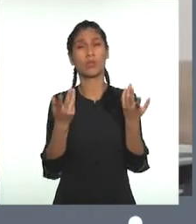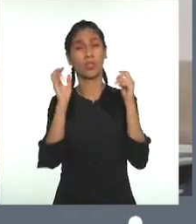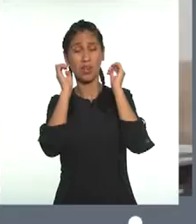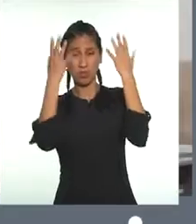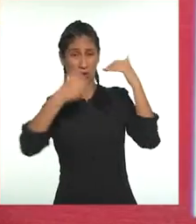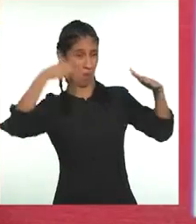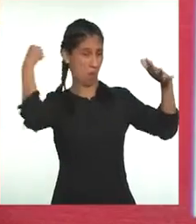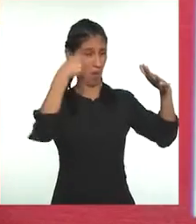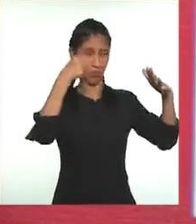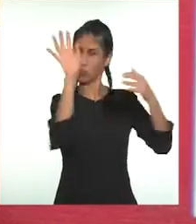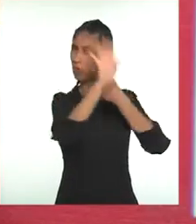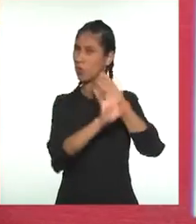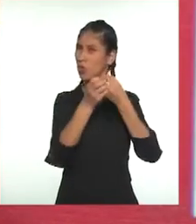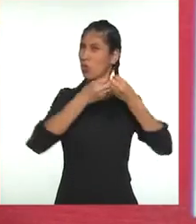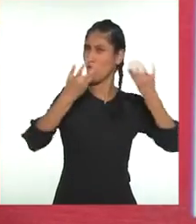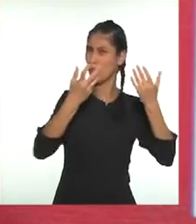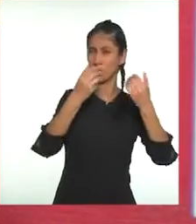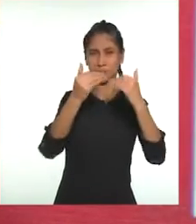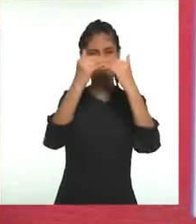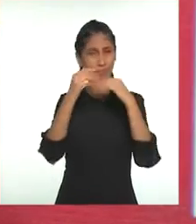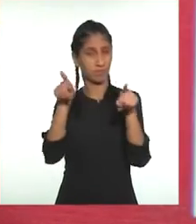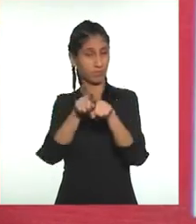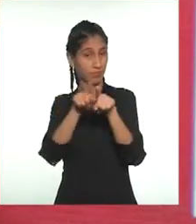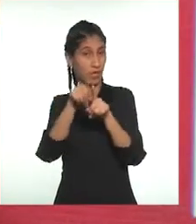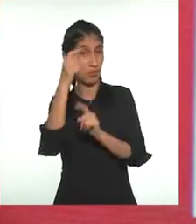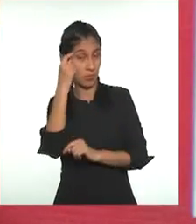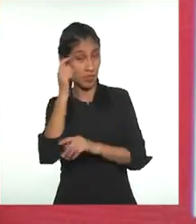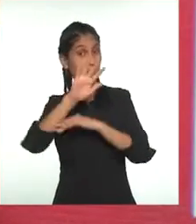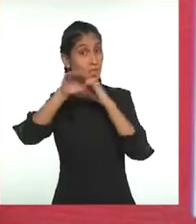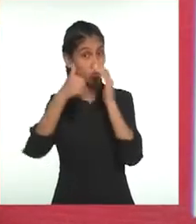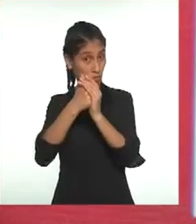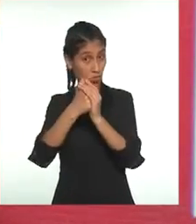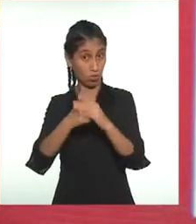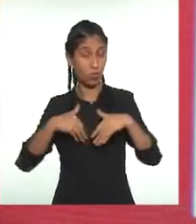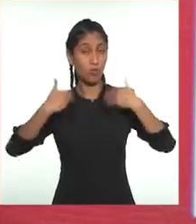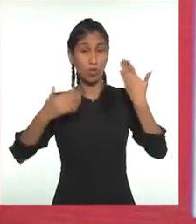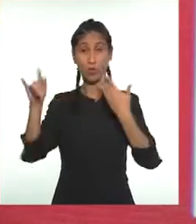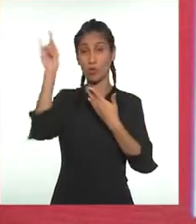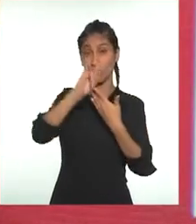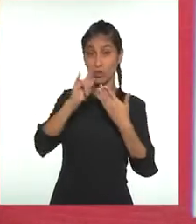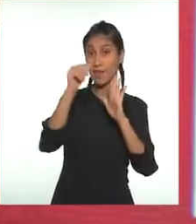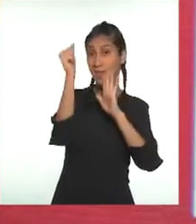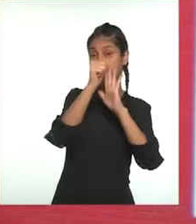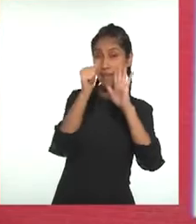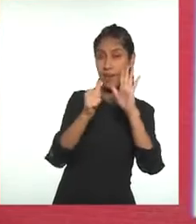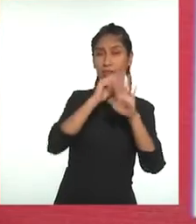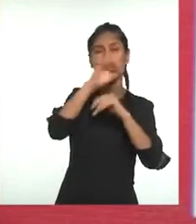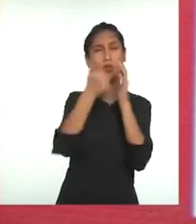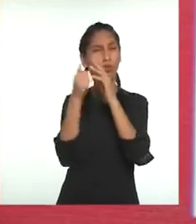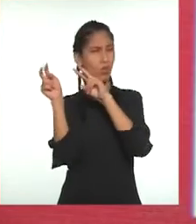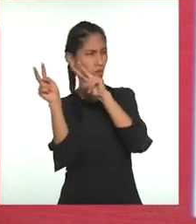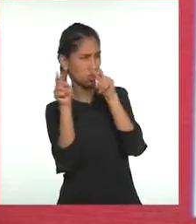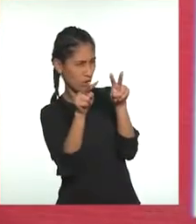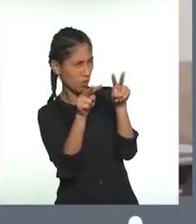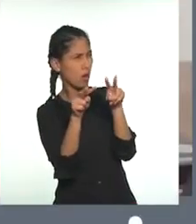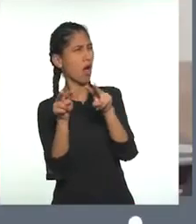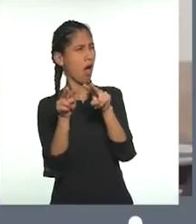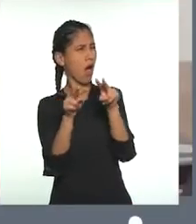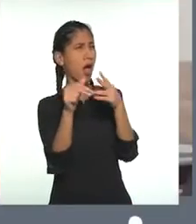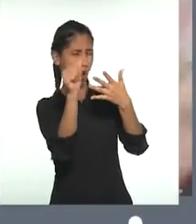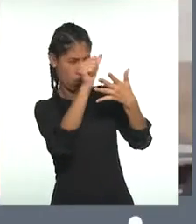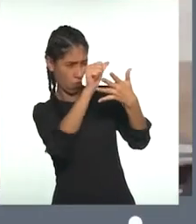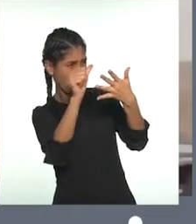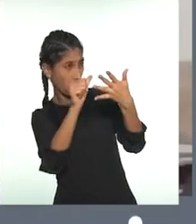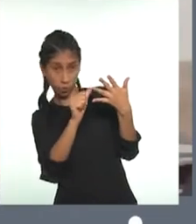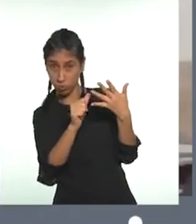mujer. ¿Crees que todas y todos podemos usar el arte como un medio de expresión de lo que vemos y vivimos a nuestro alrededor?